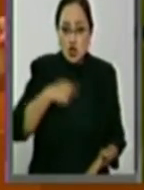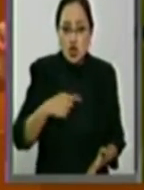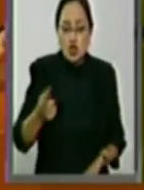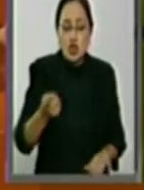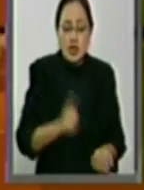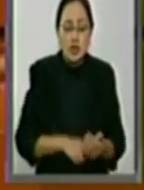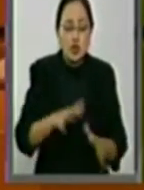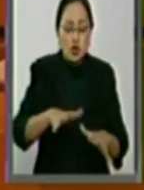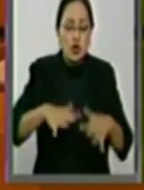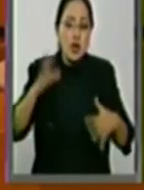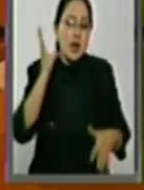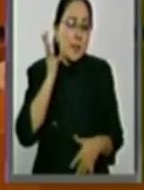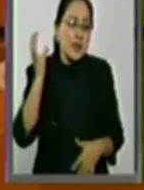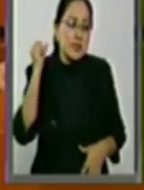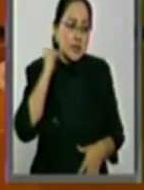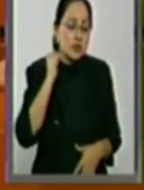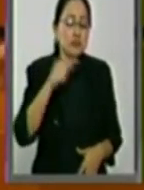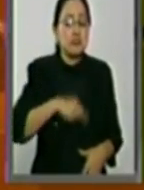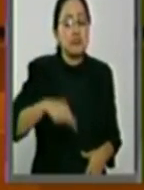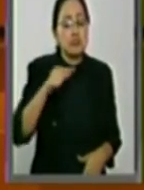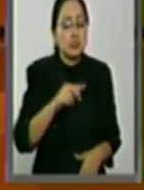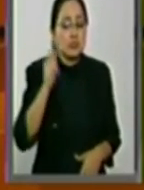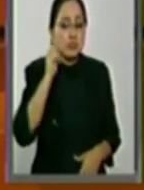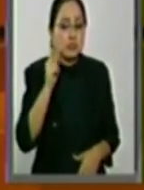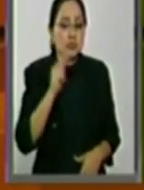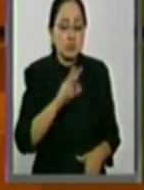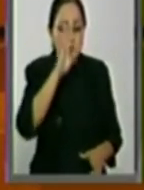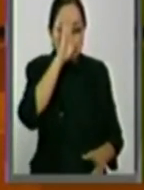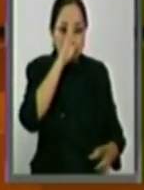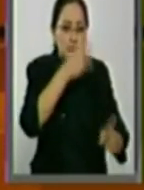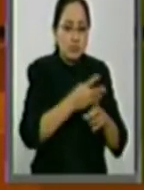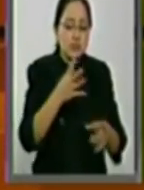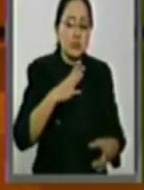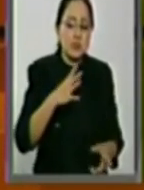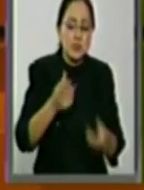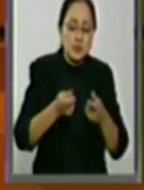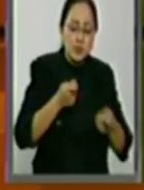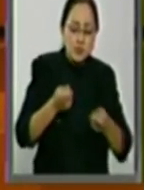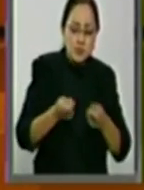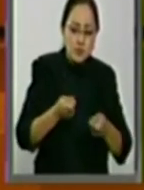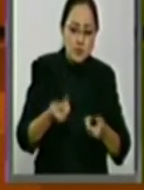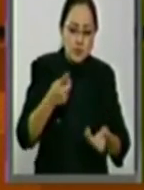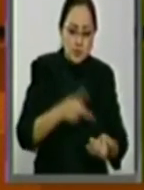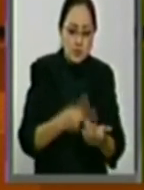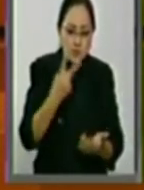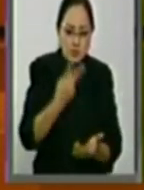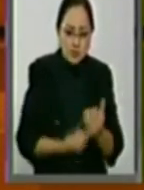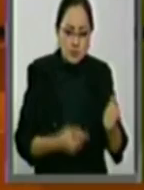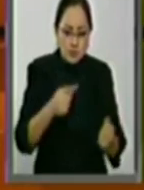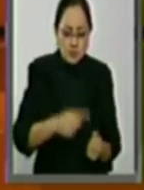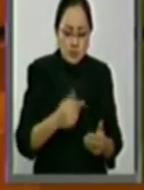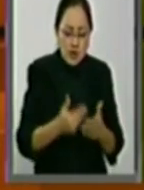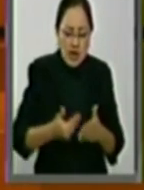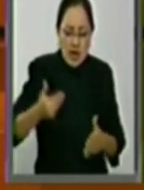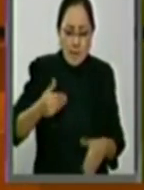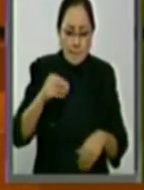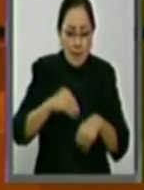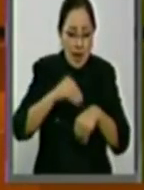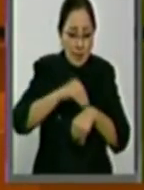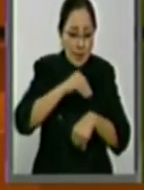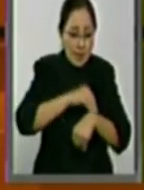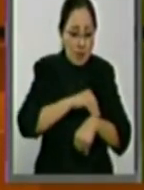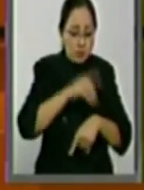Congreso de la Unión, lograr una efectiva coordinación que deje atrás los pretextos y